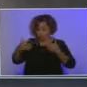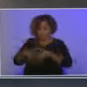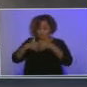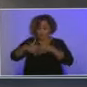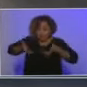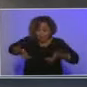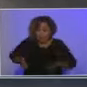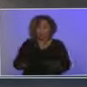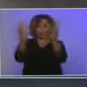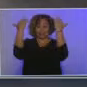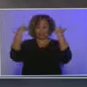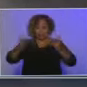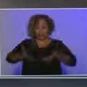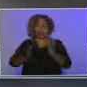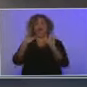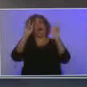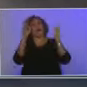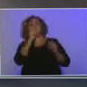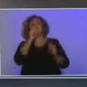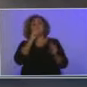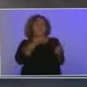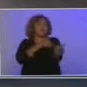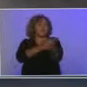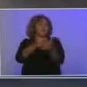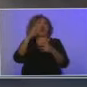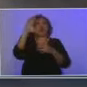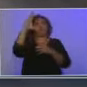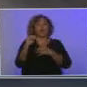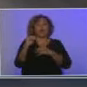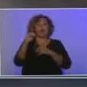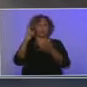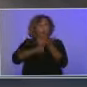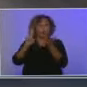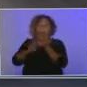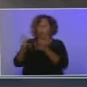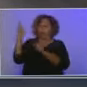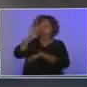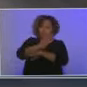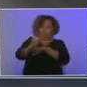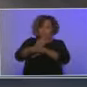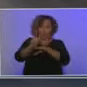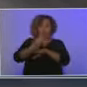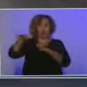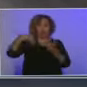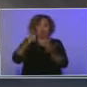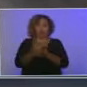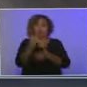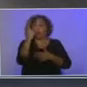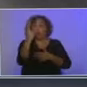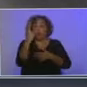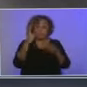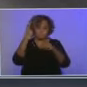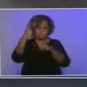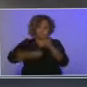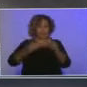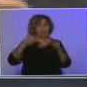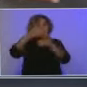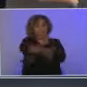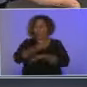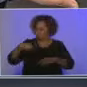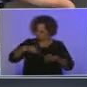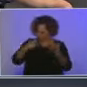había contrato privado millonario para compañía. A Villalba llegaron un mes después, ya nosotros habíamos abierto